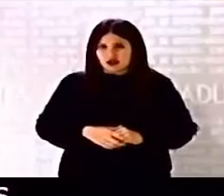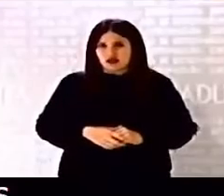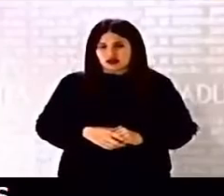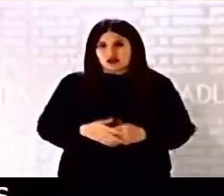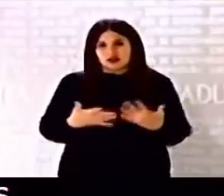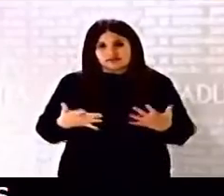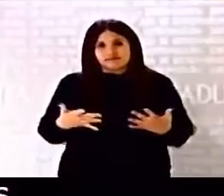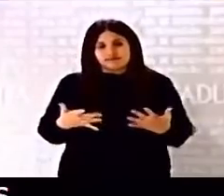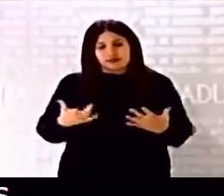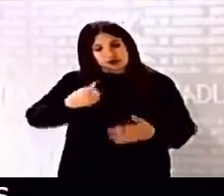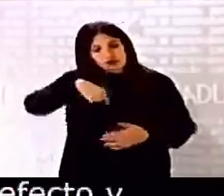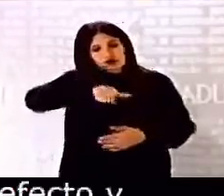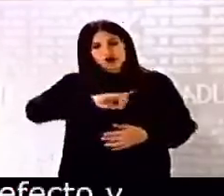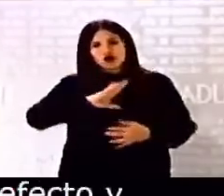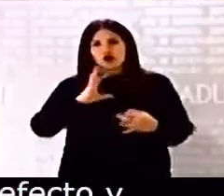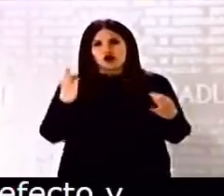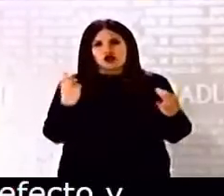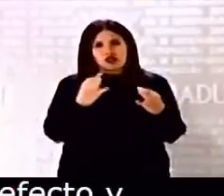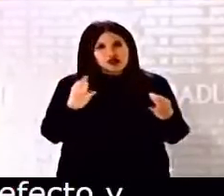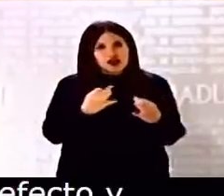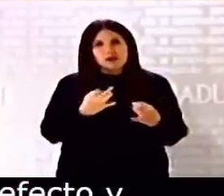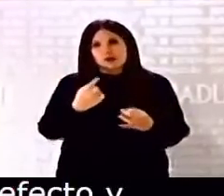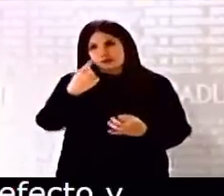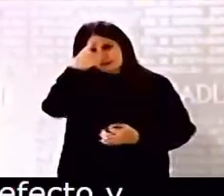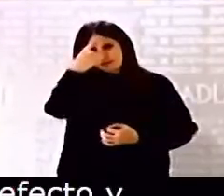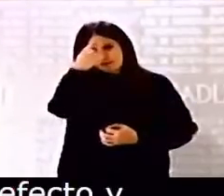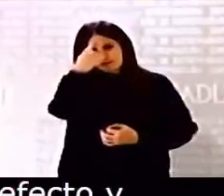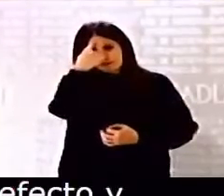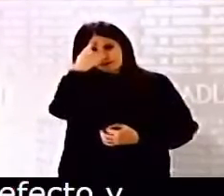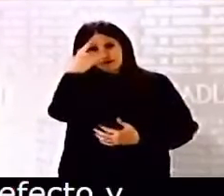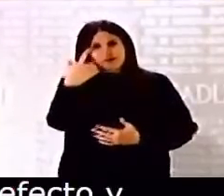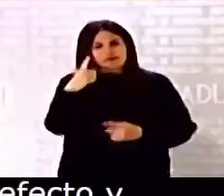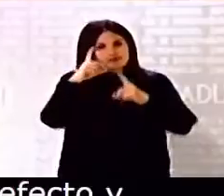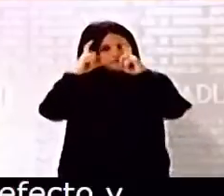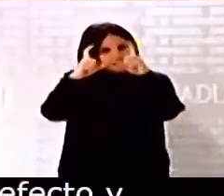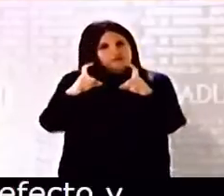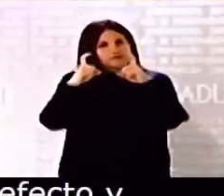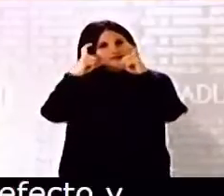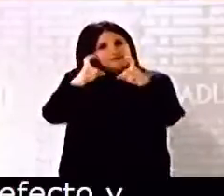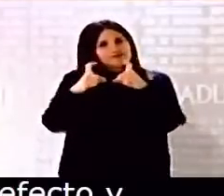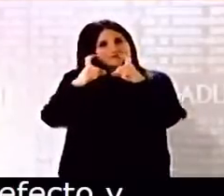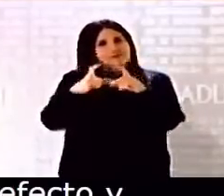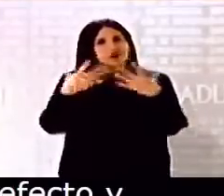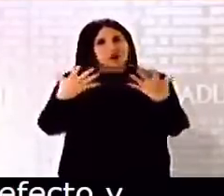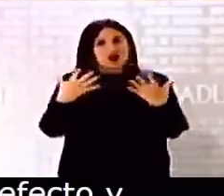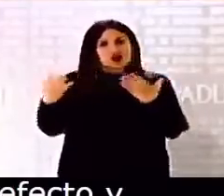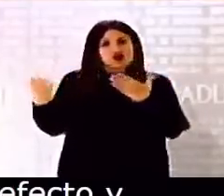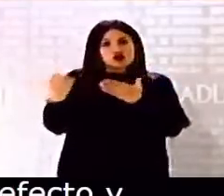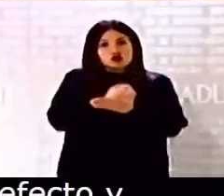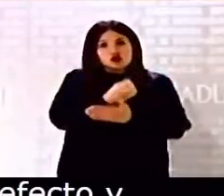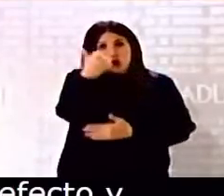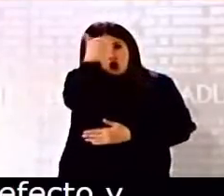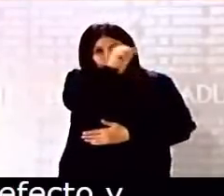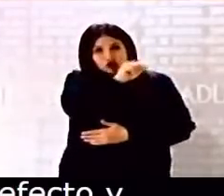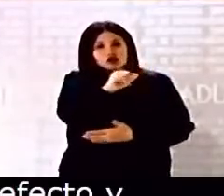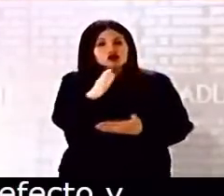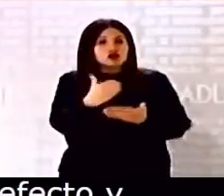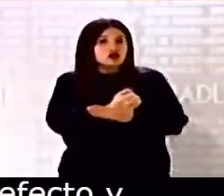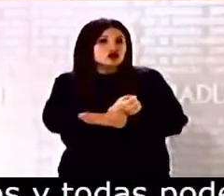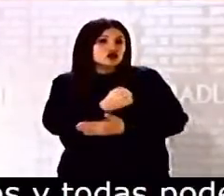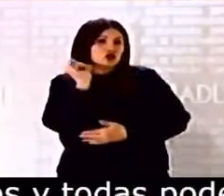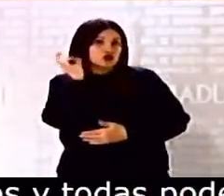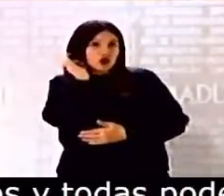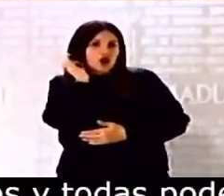seguir empeñados en conseguir, entre todas y entre todos, que podamos seguir viviendo el efecto